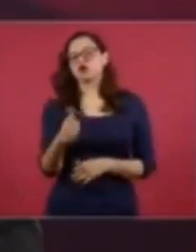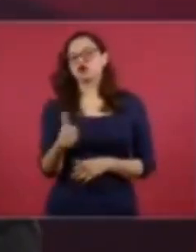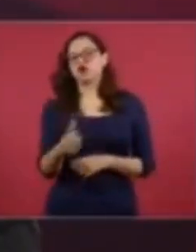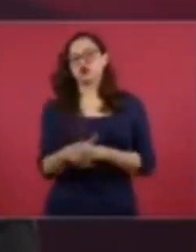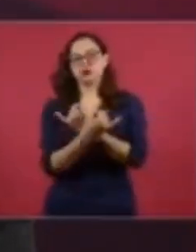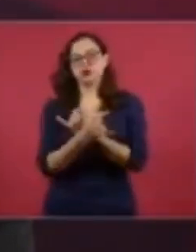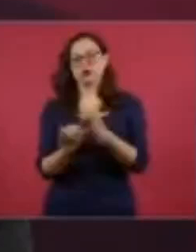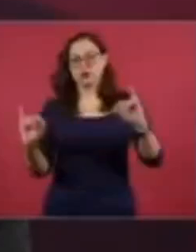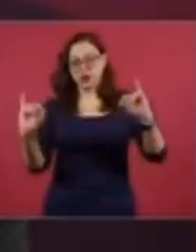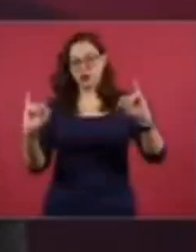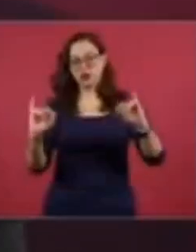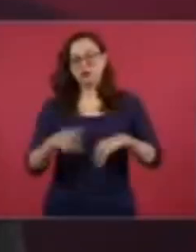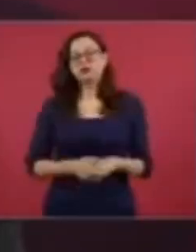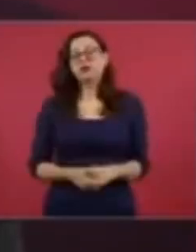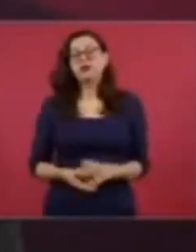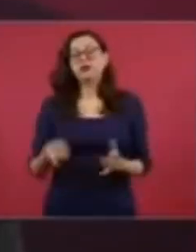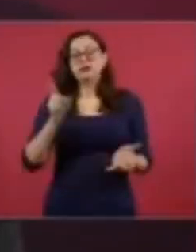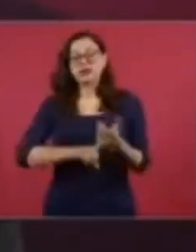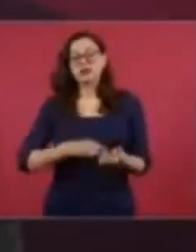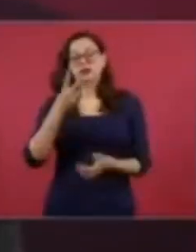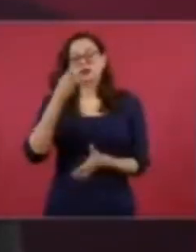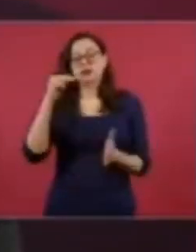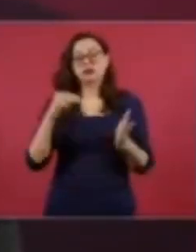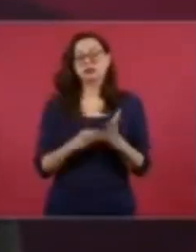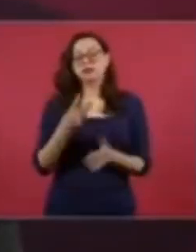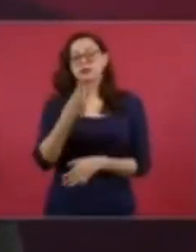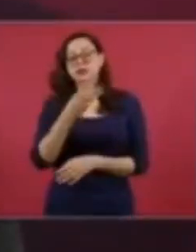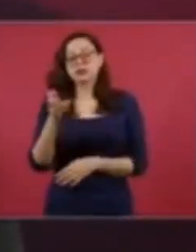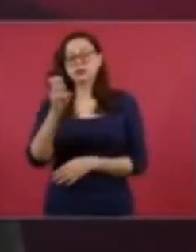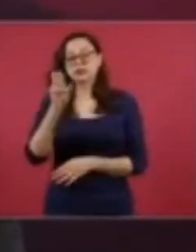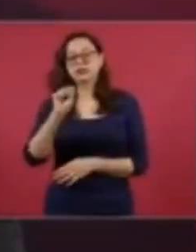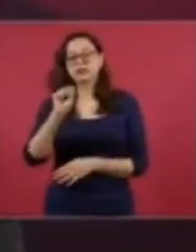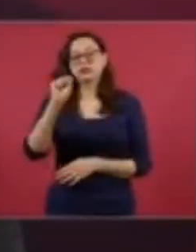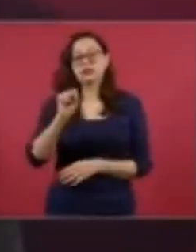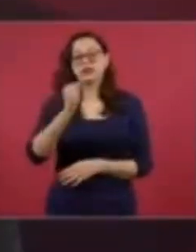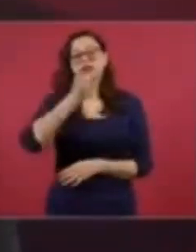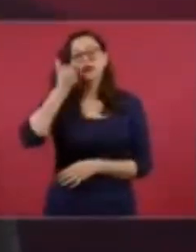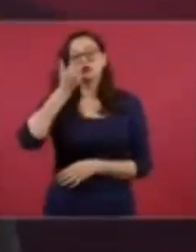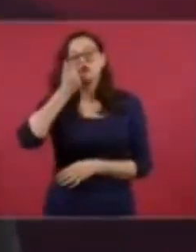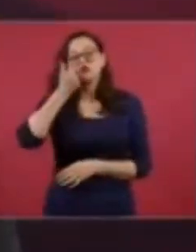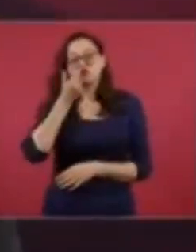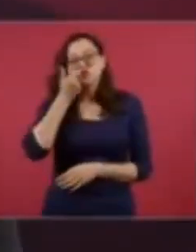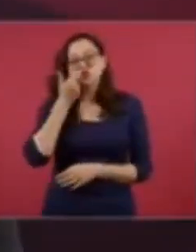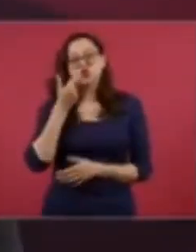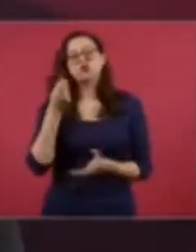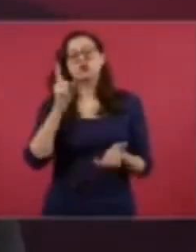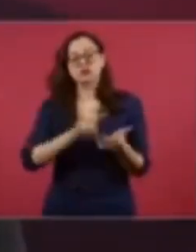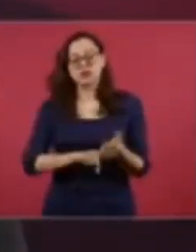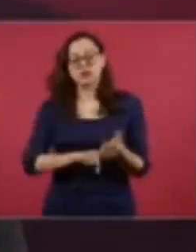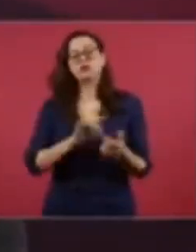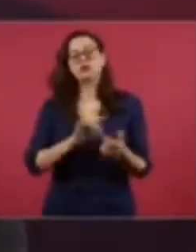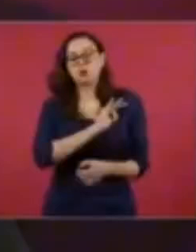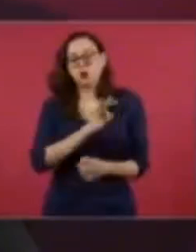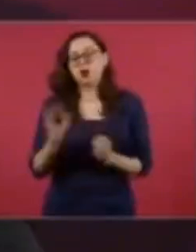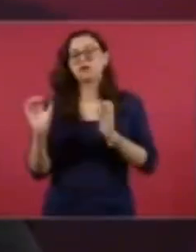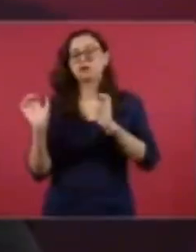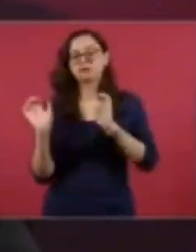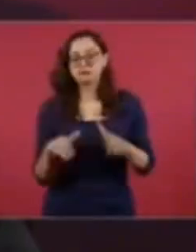Podrán albergar a 3,360 estudiantes de la región en sus 3 edificios de aulas,